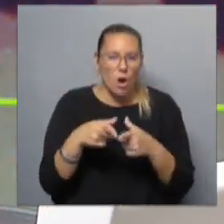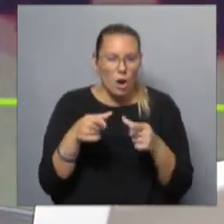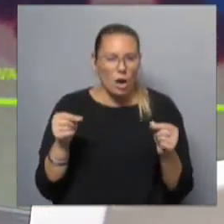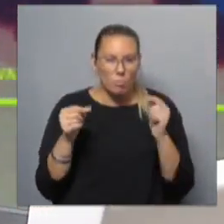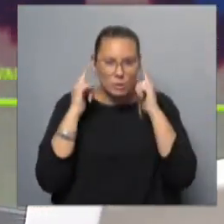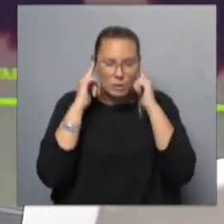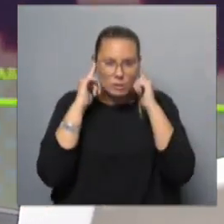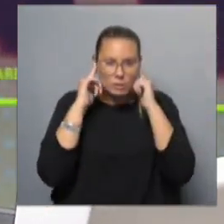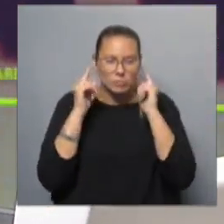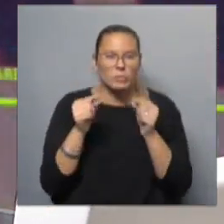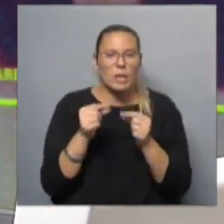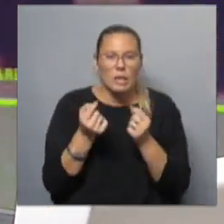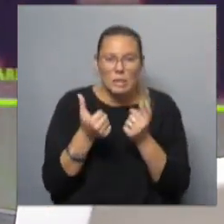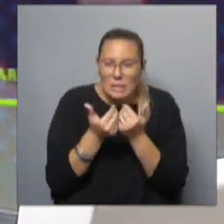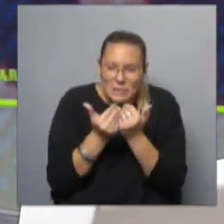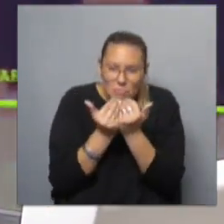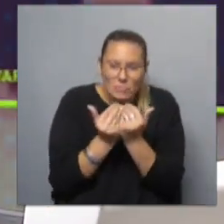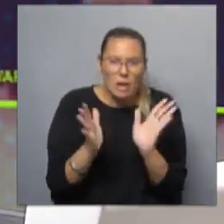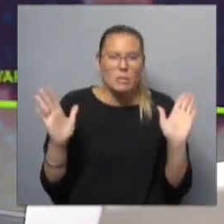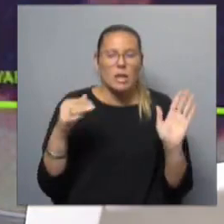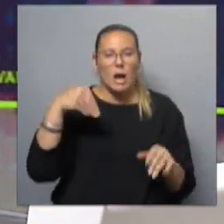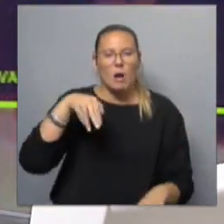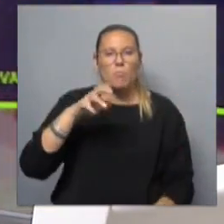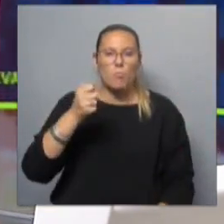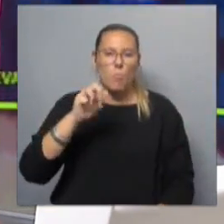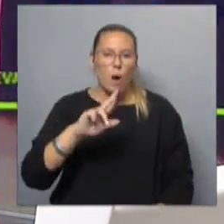Que era, recién estaba abriendo las puertas el MUAR después